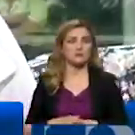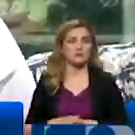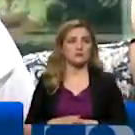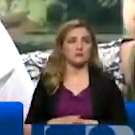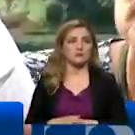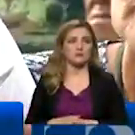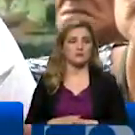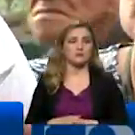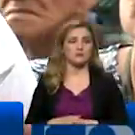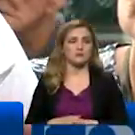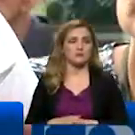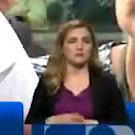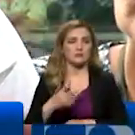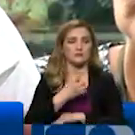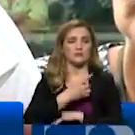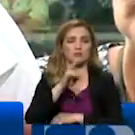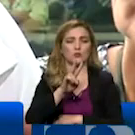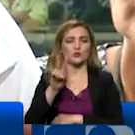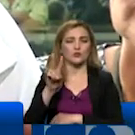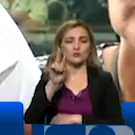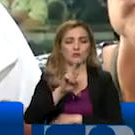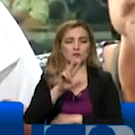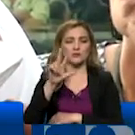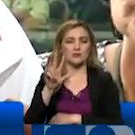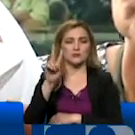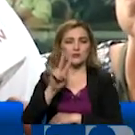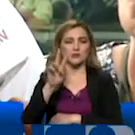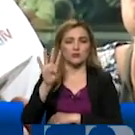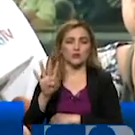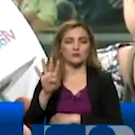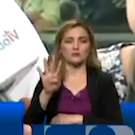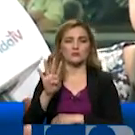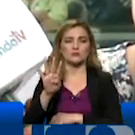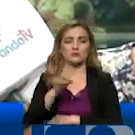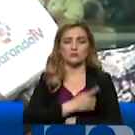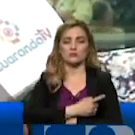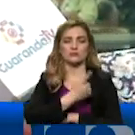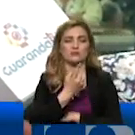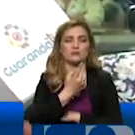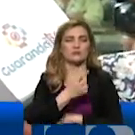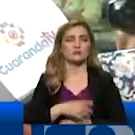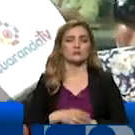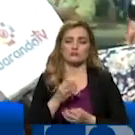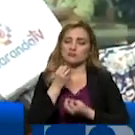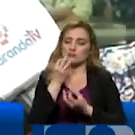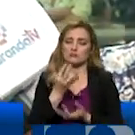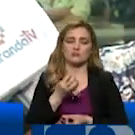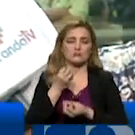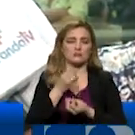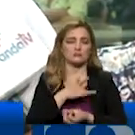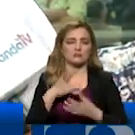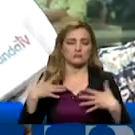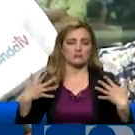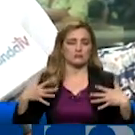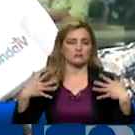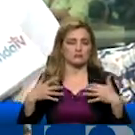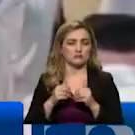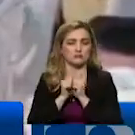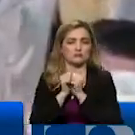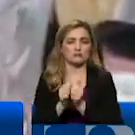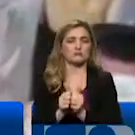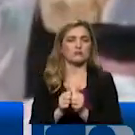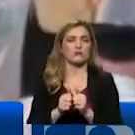Los días 22, 23 y 24 son días donde se expresa la alegría, la